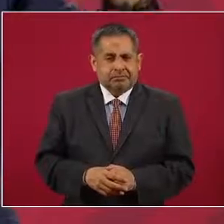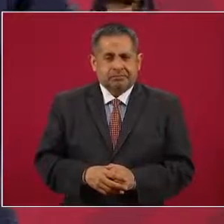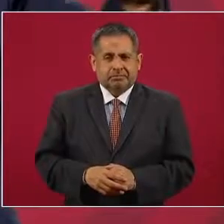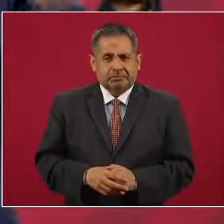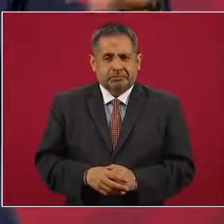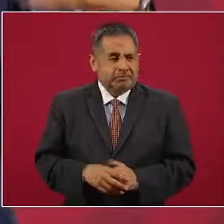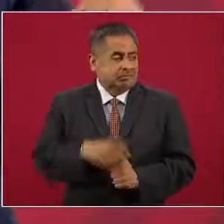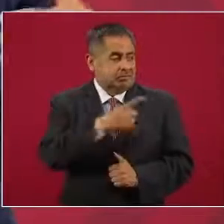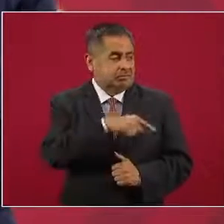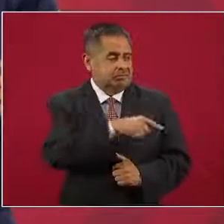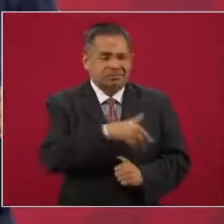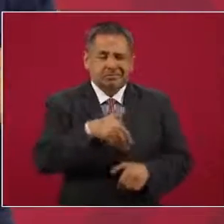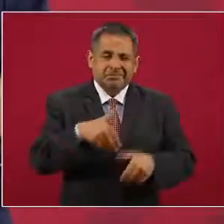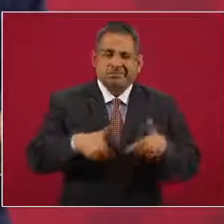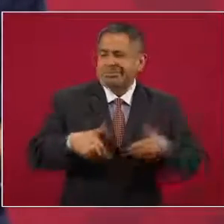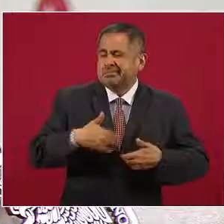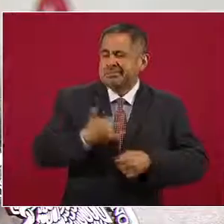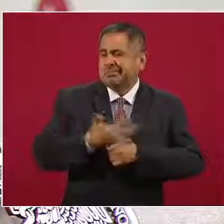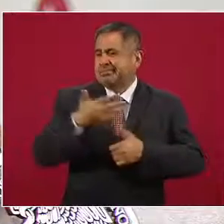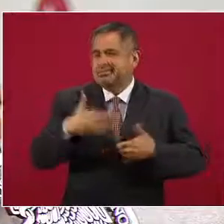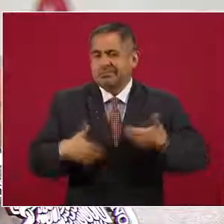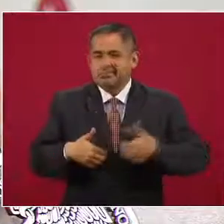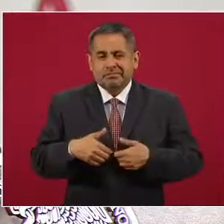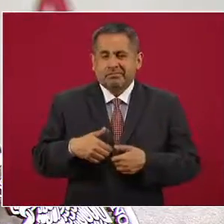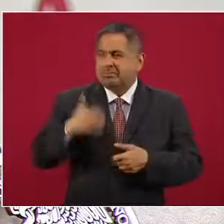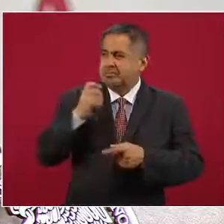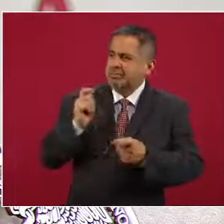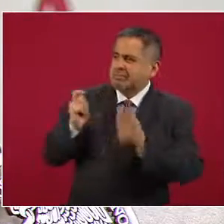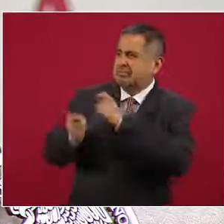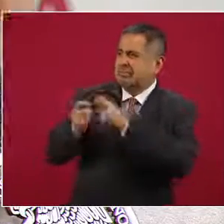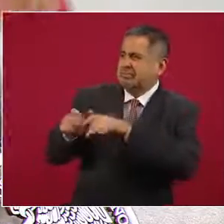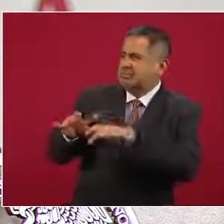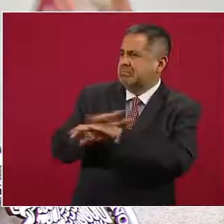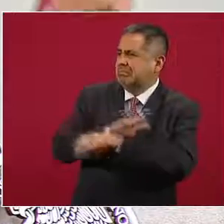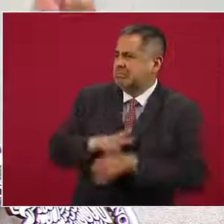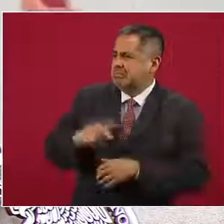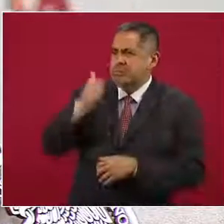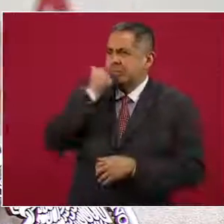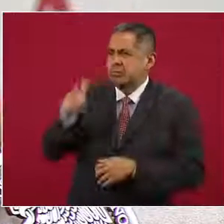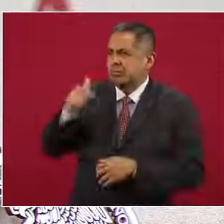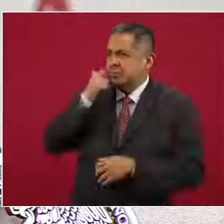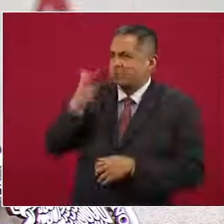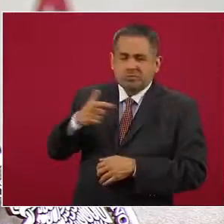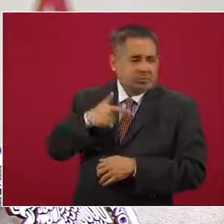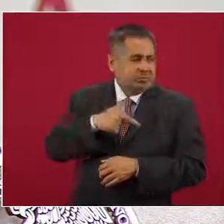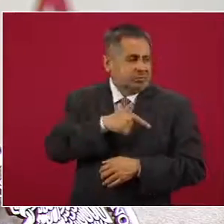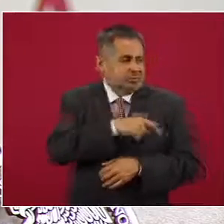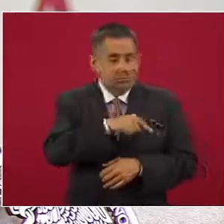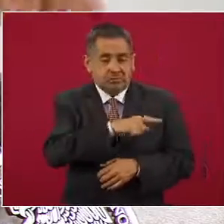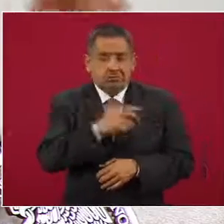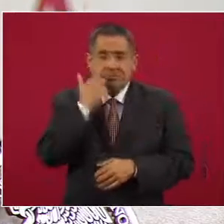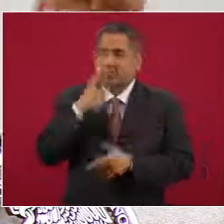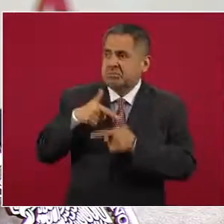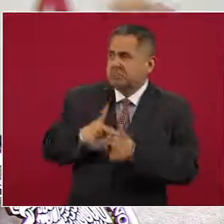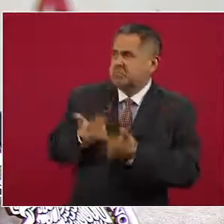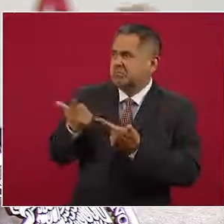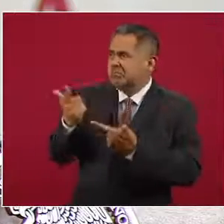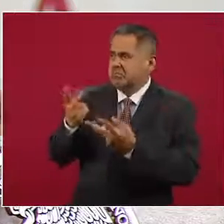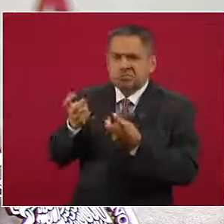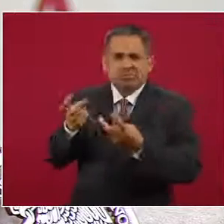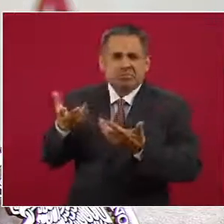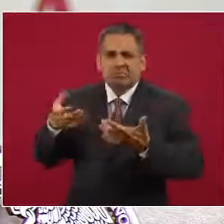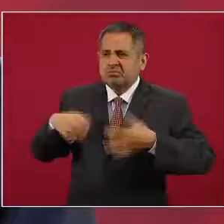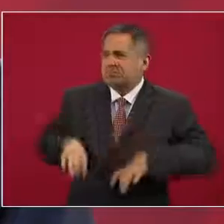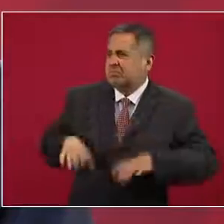les molestan mucho los cambios y no quieren la transformación? Porque no quieren dejar de robar. Los que se sentían dueños